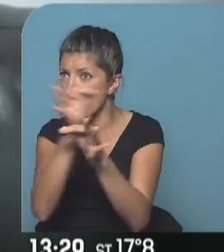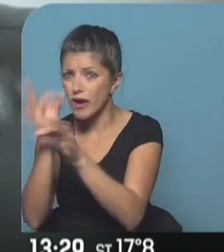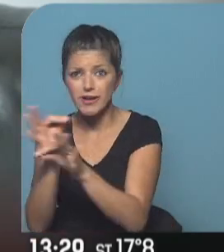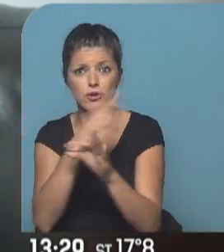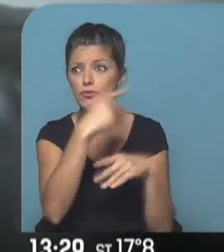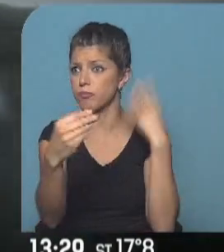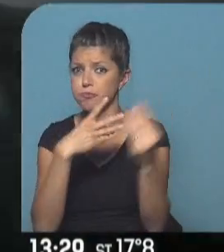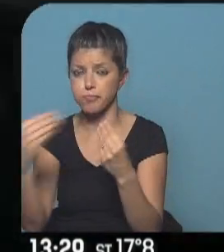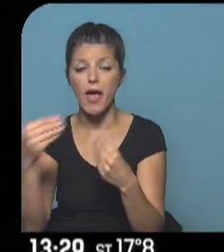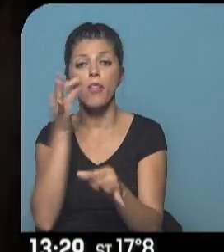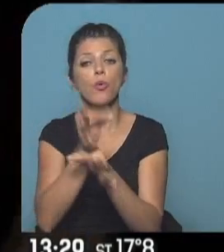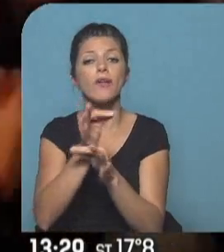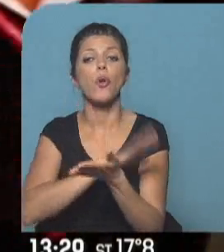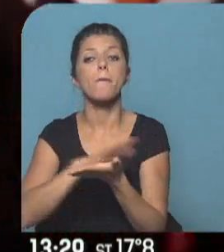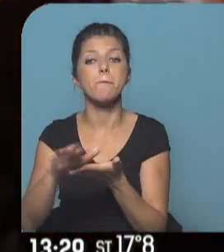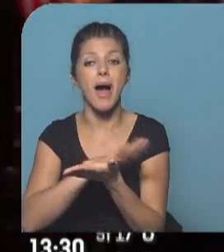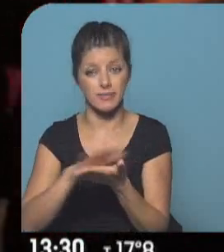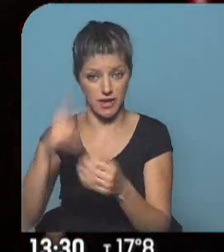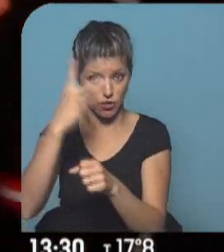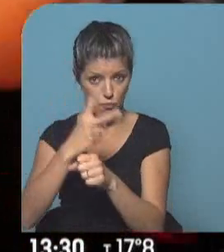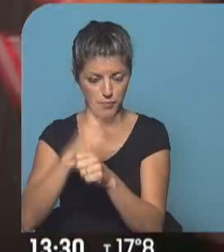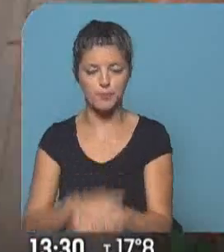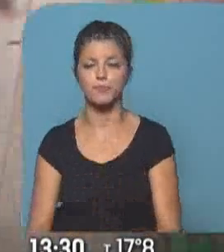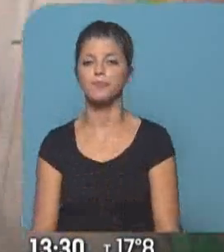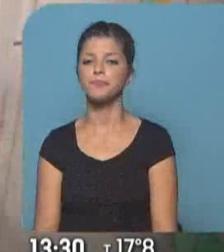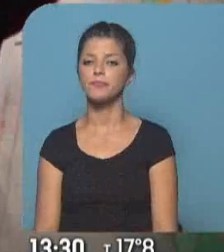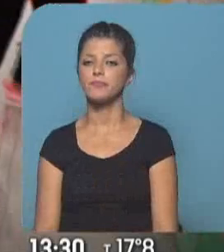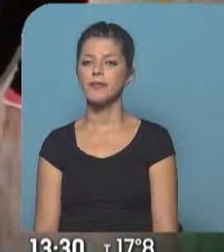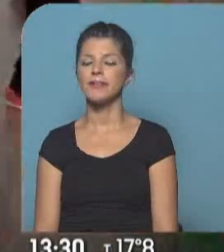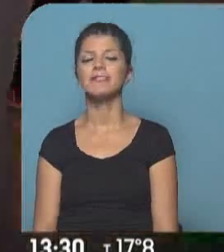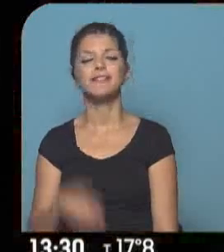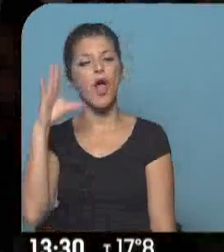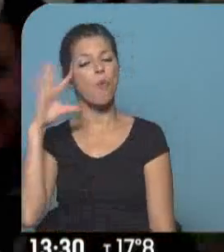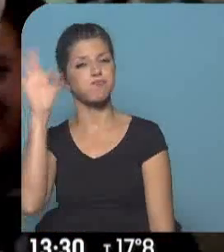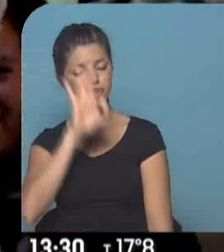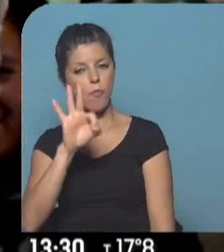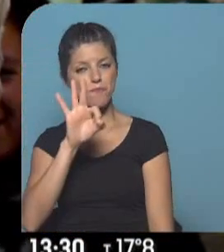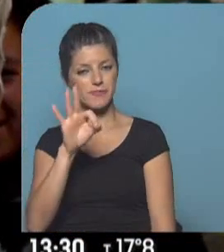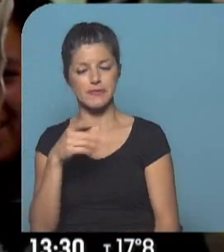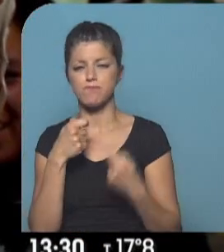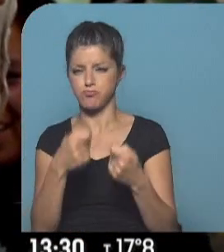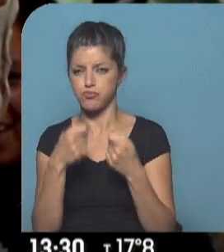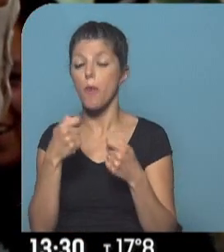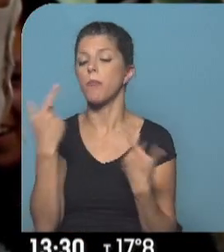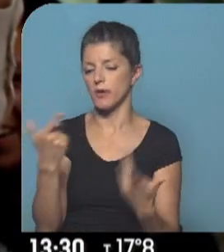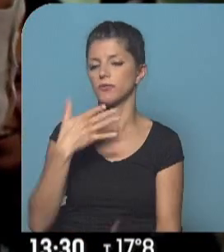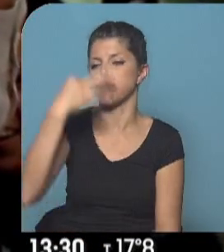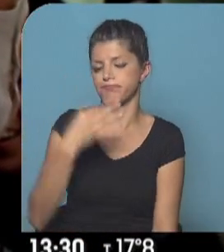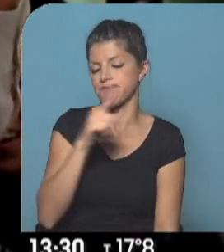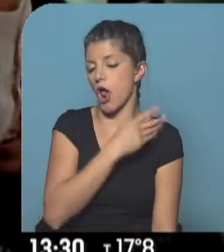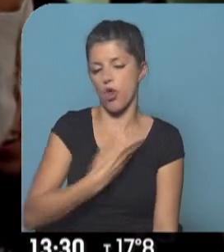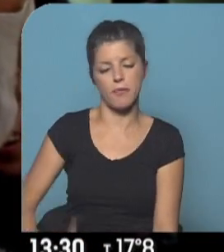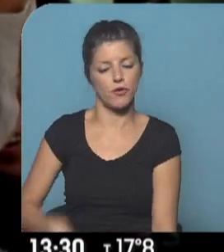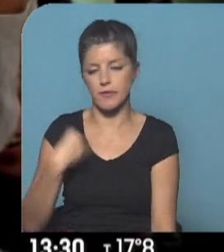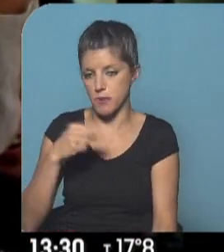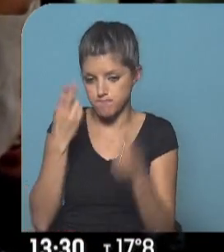la educación básica de nuestro país. Presionado por la opinión pública, el gobierno finalmente dispuso un aumento en el salario básico de los